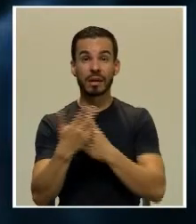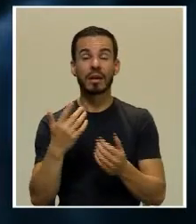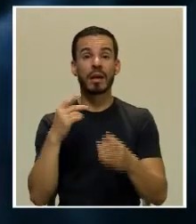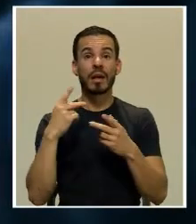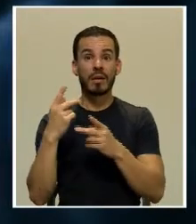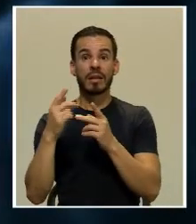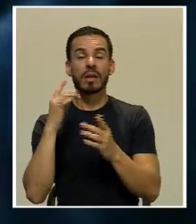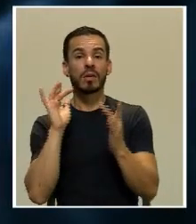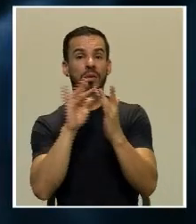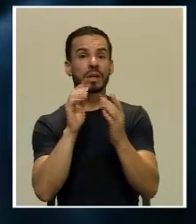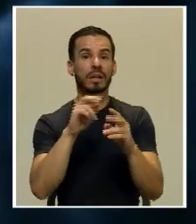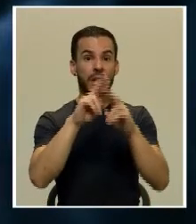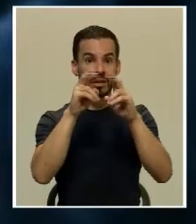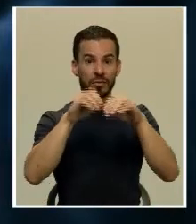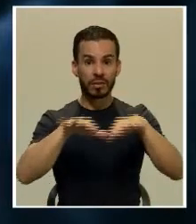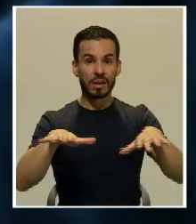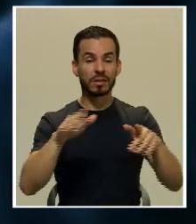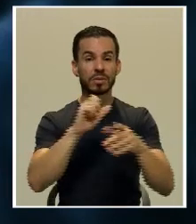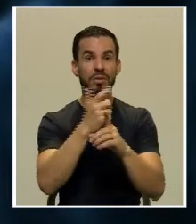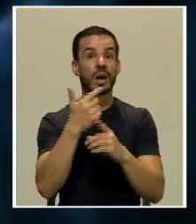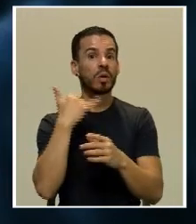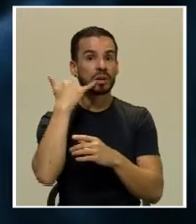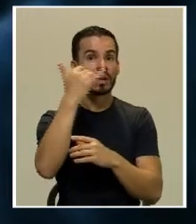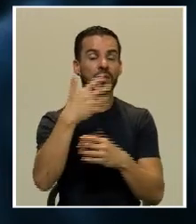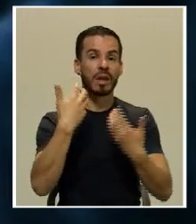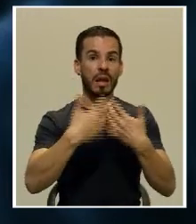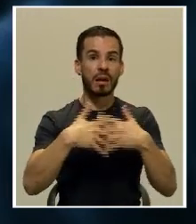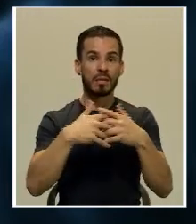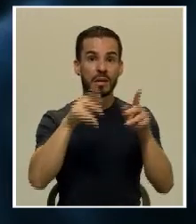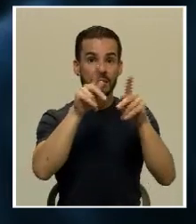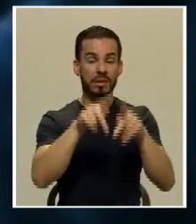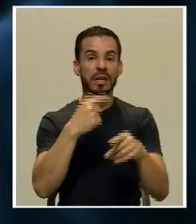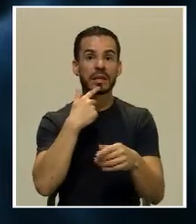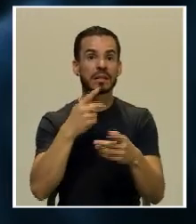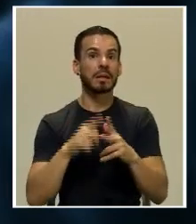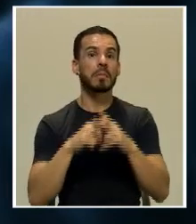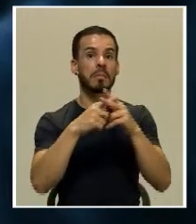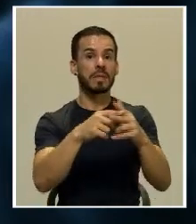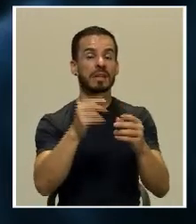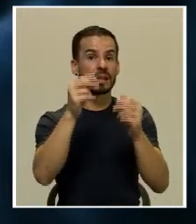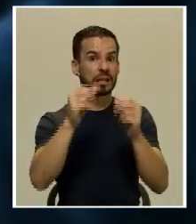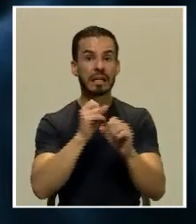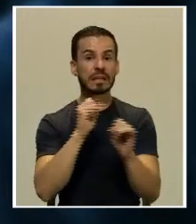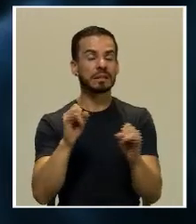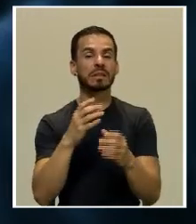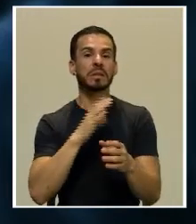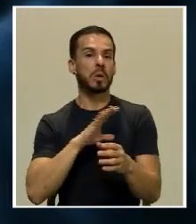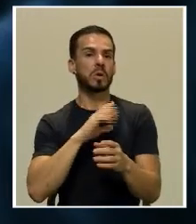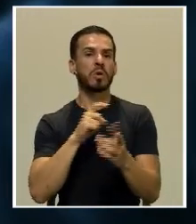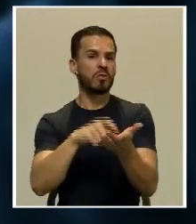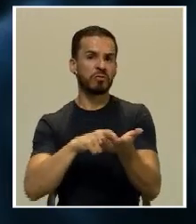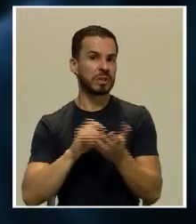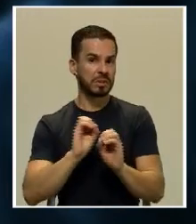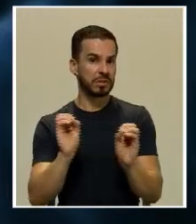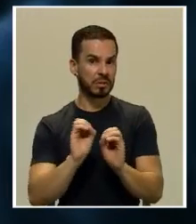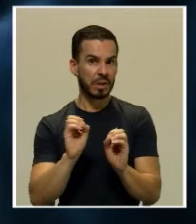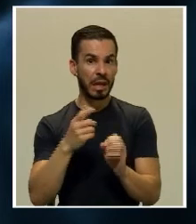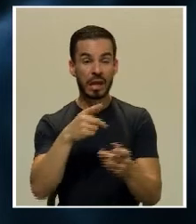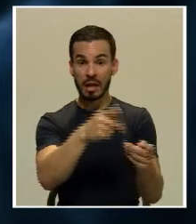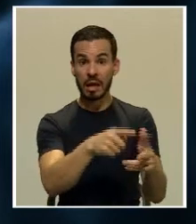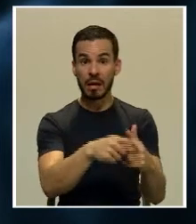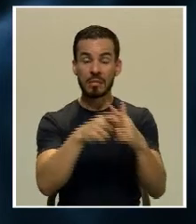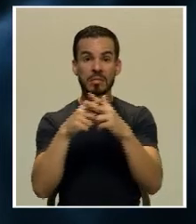la víctima contacta por redes sociales o vía telefónica a una empresa o persona que dice prestar dineros sin condiciones ni requisitos. El